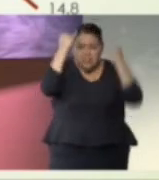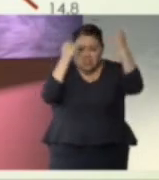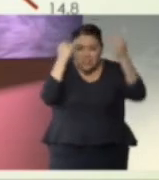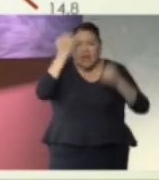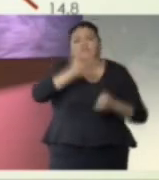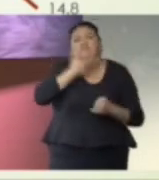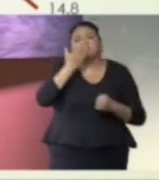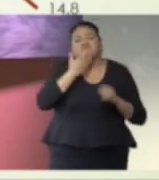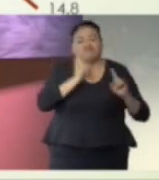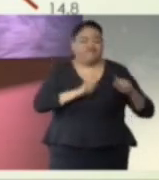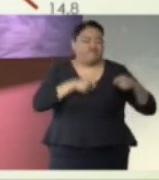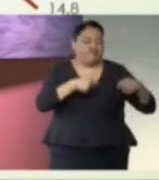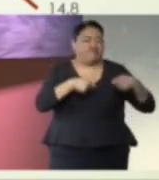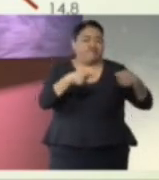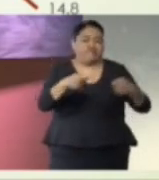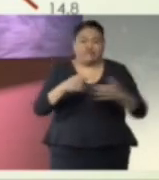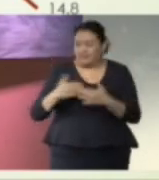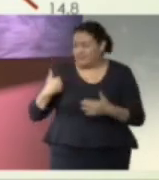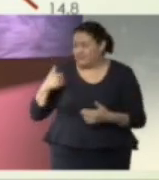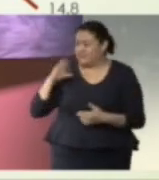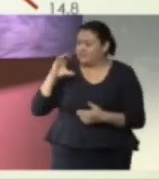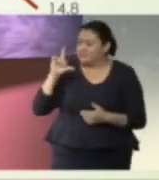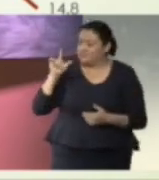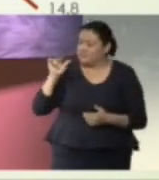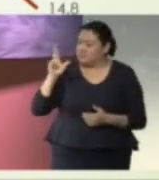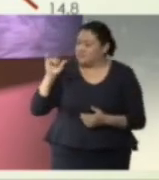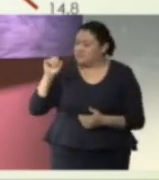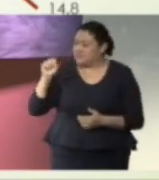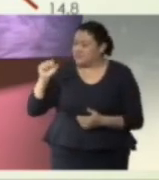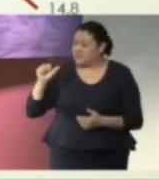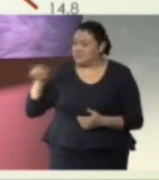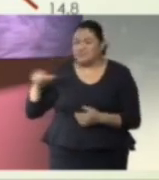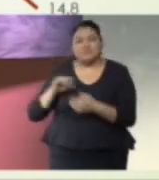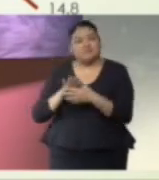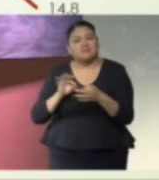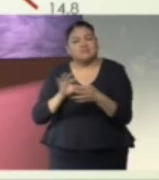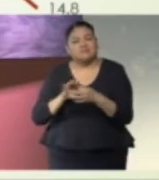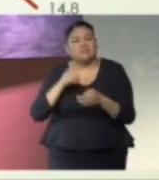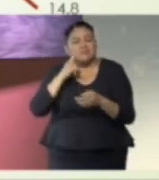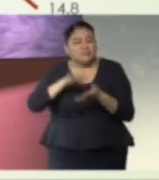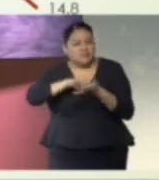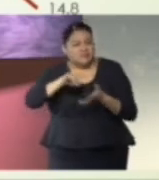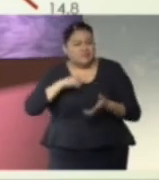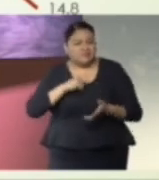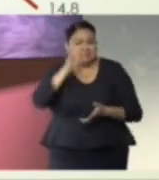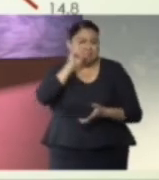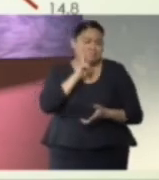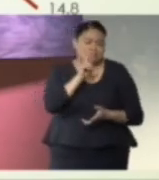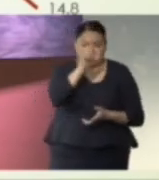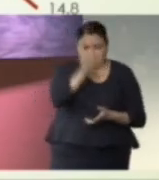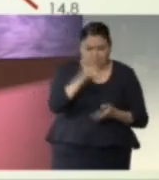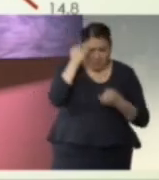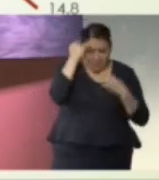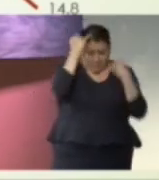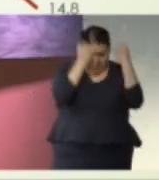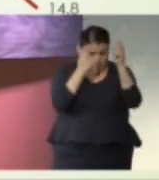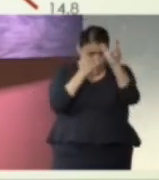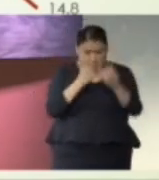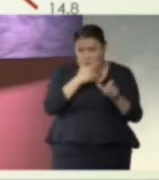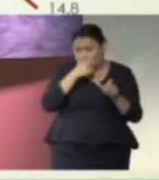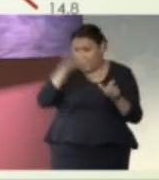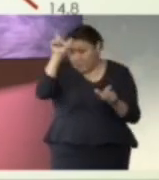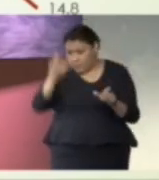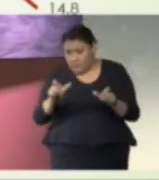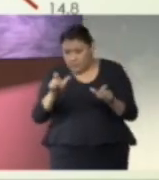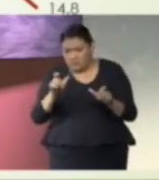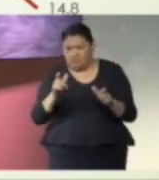ahorita que mencionaba Clarisa precisamente, bueno, ¿en qué momento los estereotipos de género pueden representar un problema? Bueno, pues en este momento